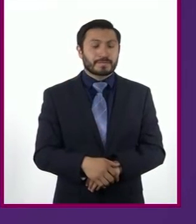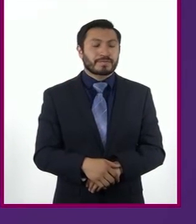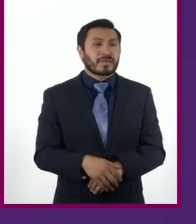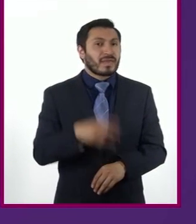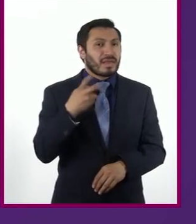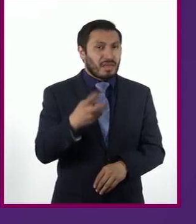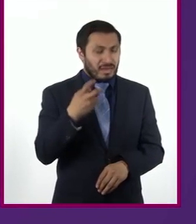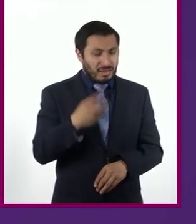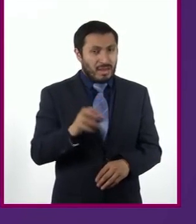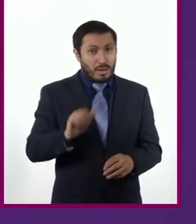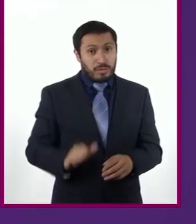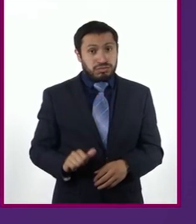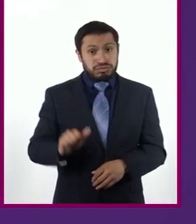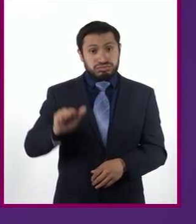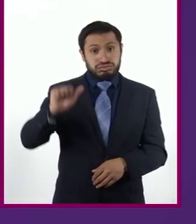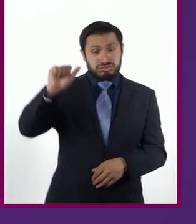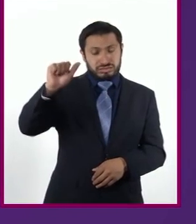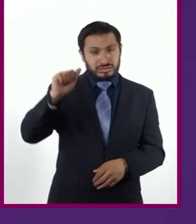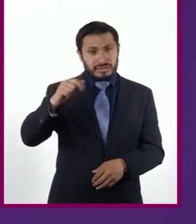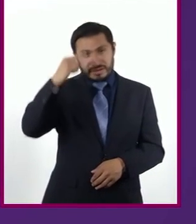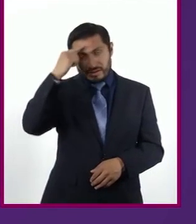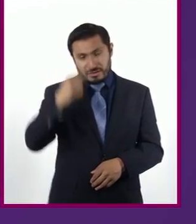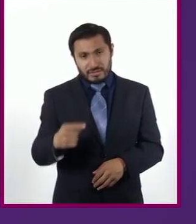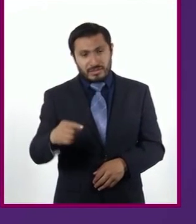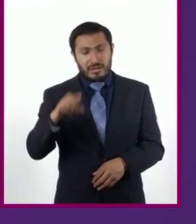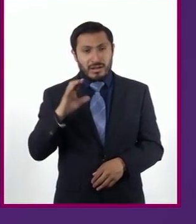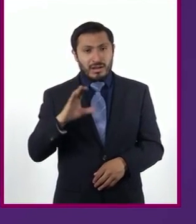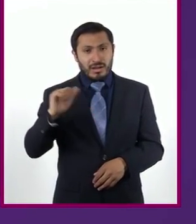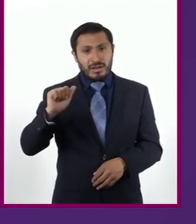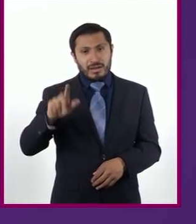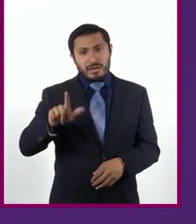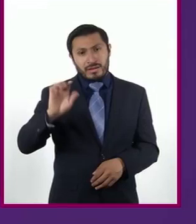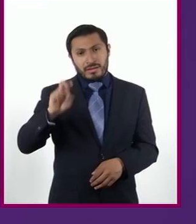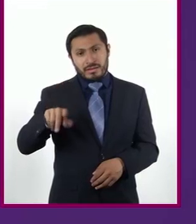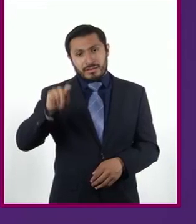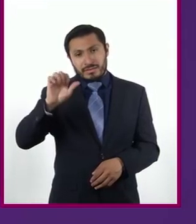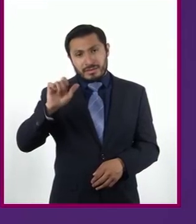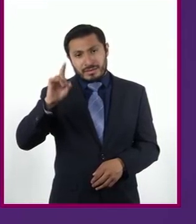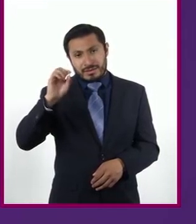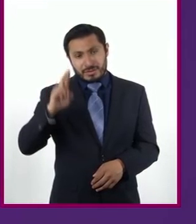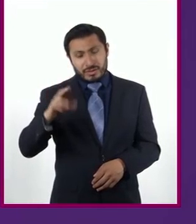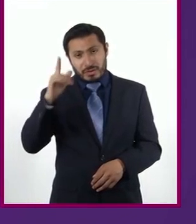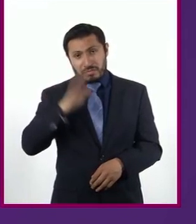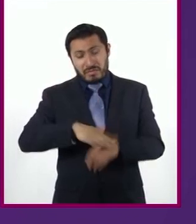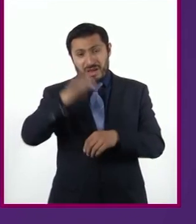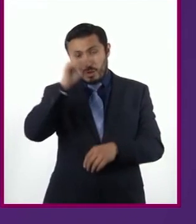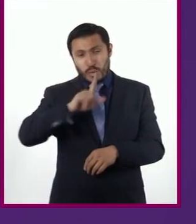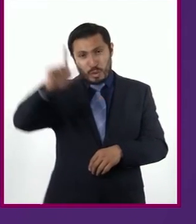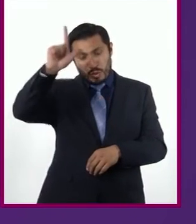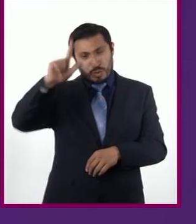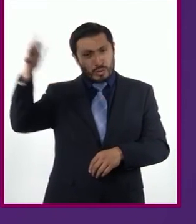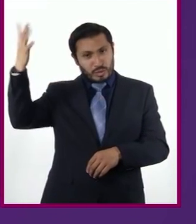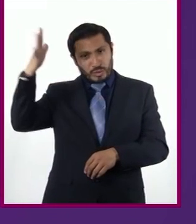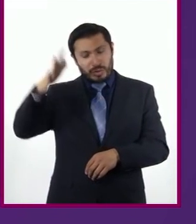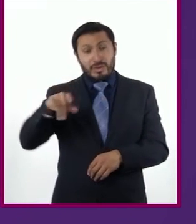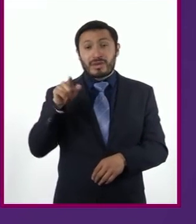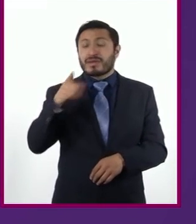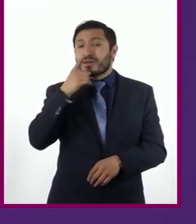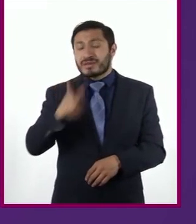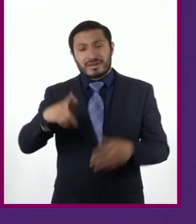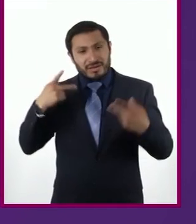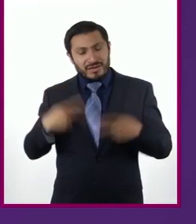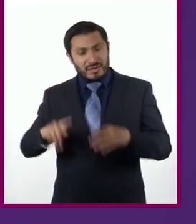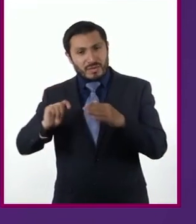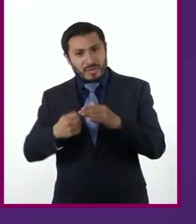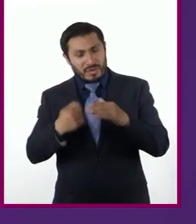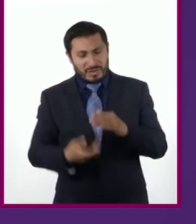Esa es la altura mínima en la que el calentador recibirá la mayor cantidad de luz solar, según el técnico de